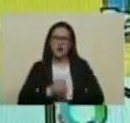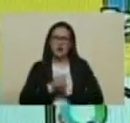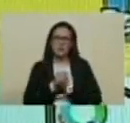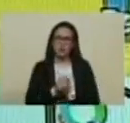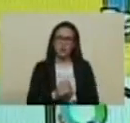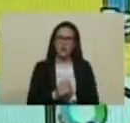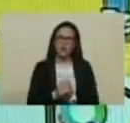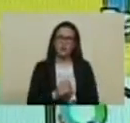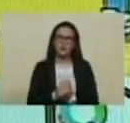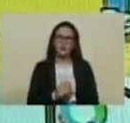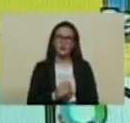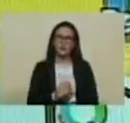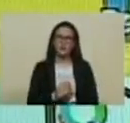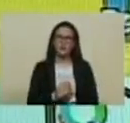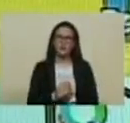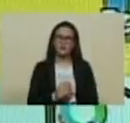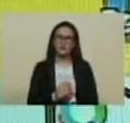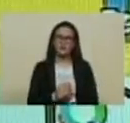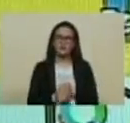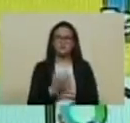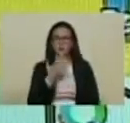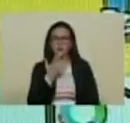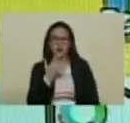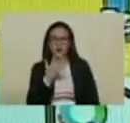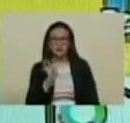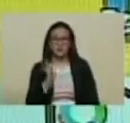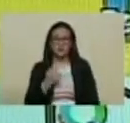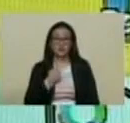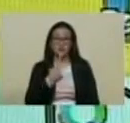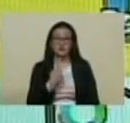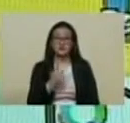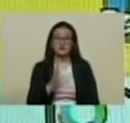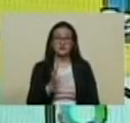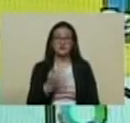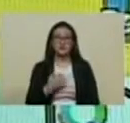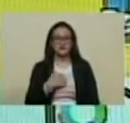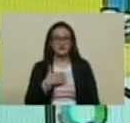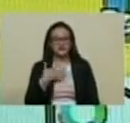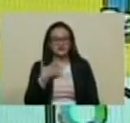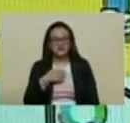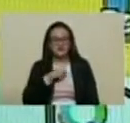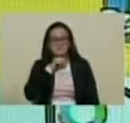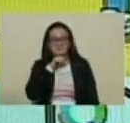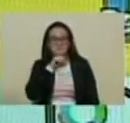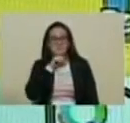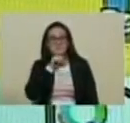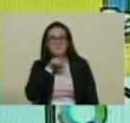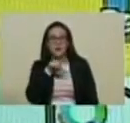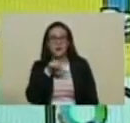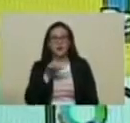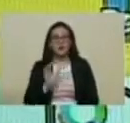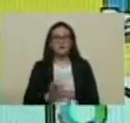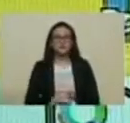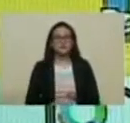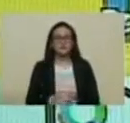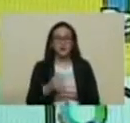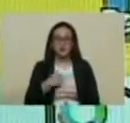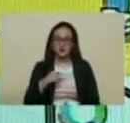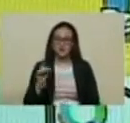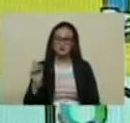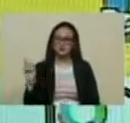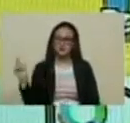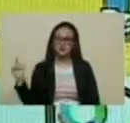amor, por ejemplo, yo lo voy a decir porque tengo la espina aquí, ahorita subiendo aquí a Ciudad